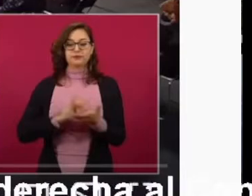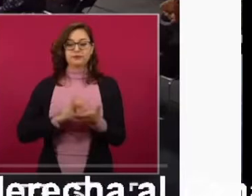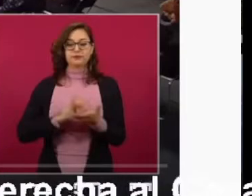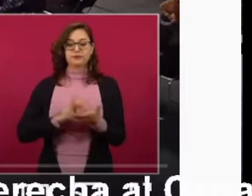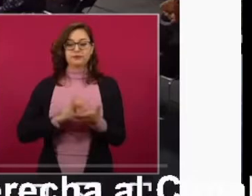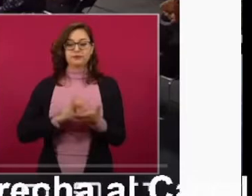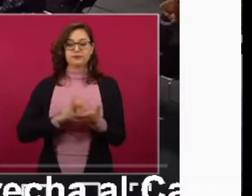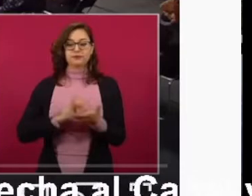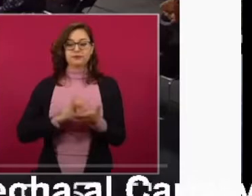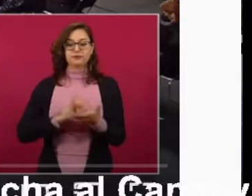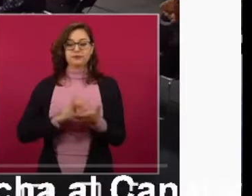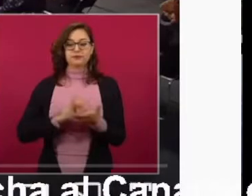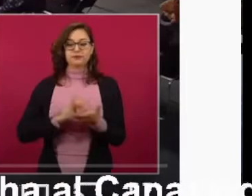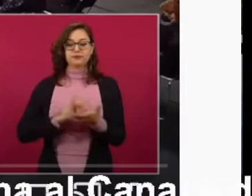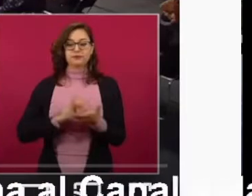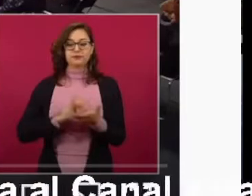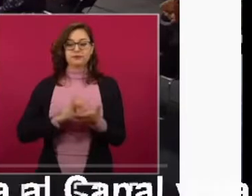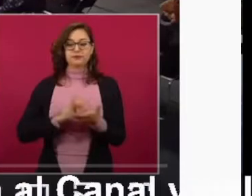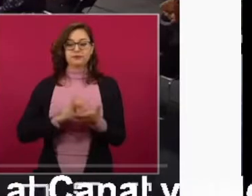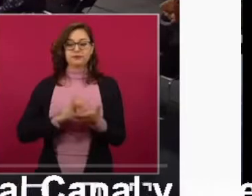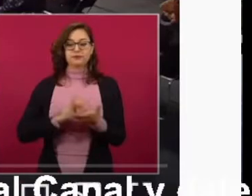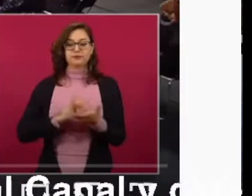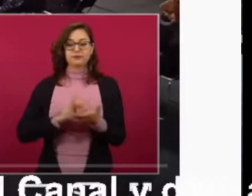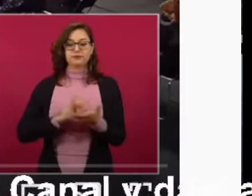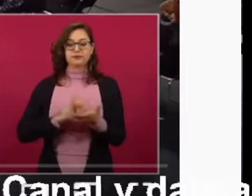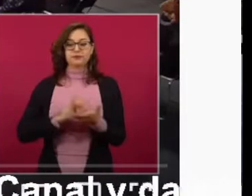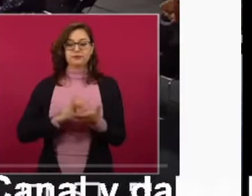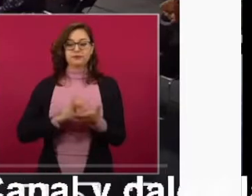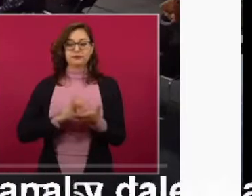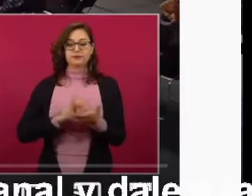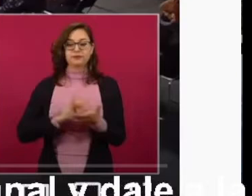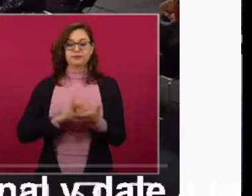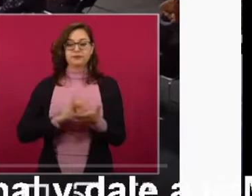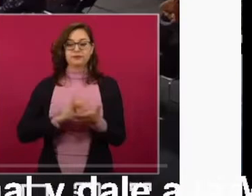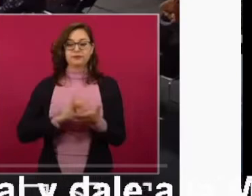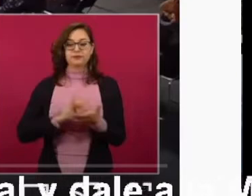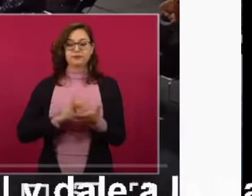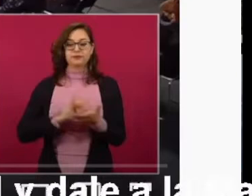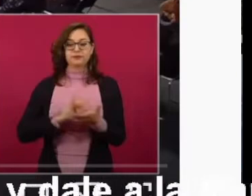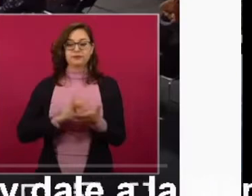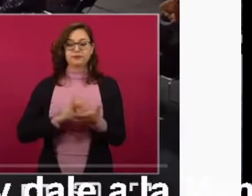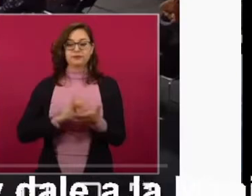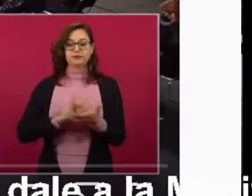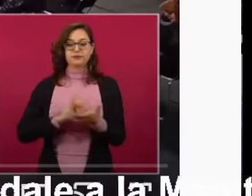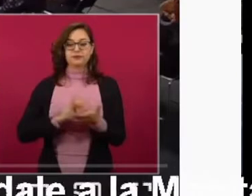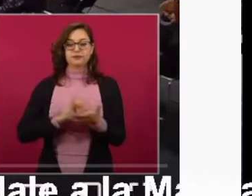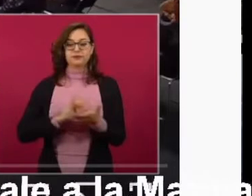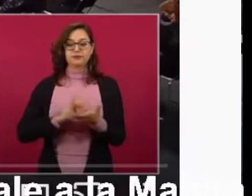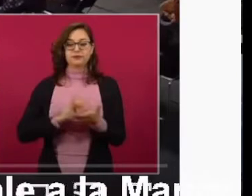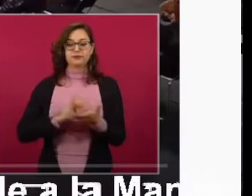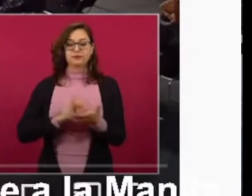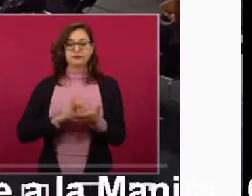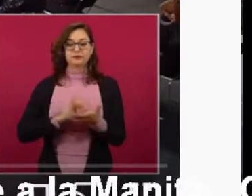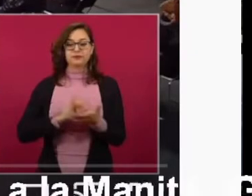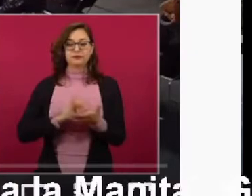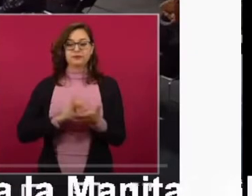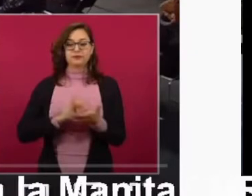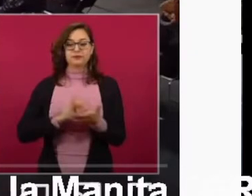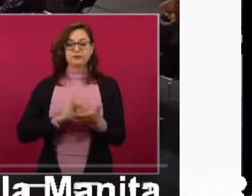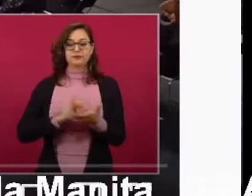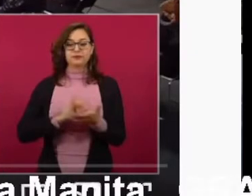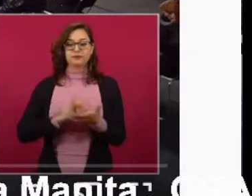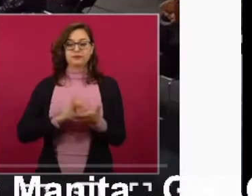bueno mis amigos esperemos que todo esté muy bien en que tengamos conciencia